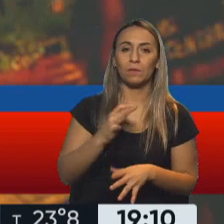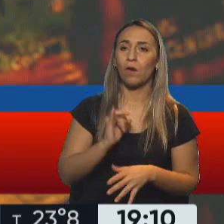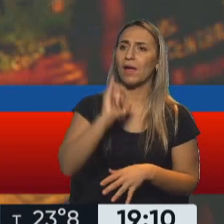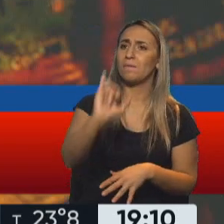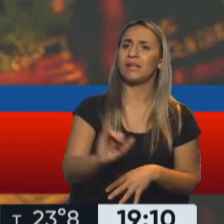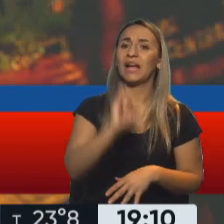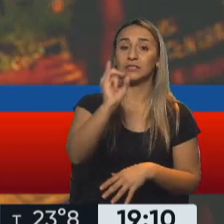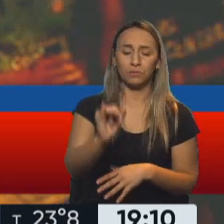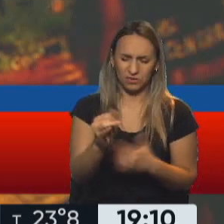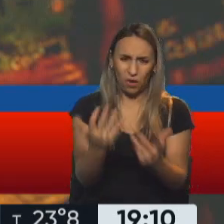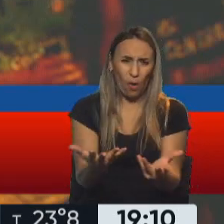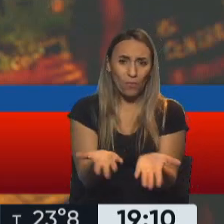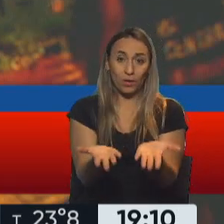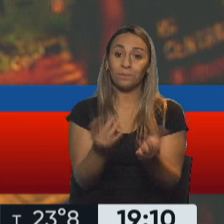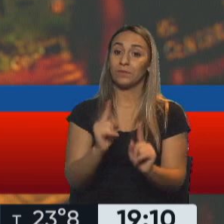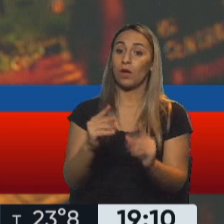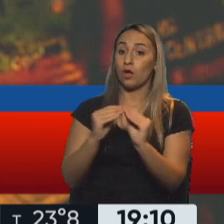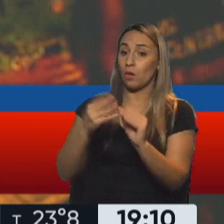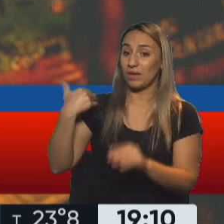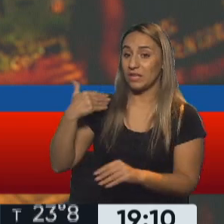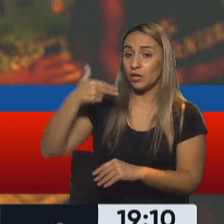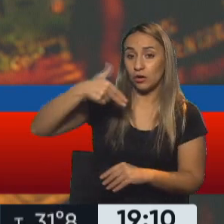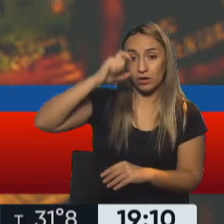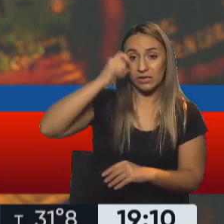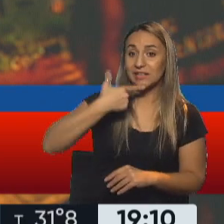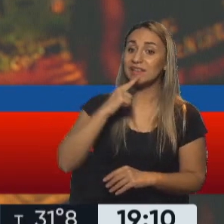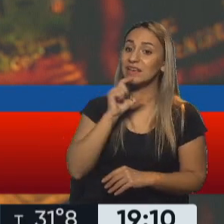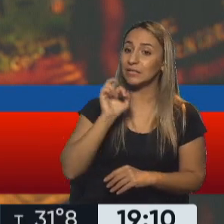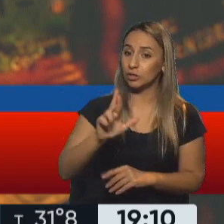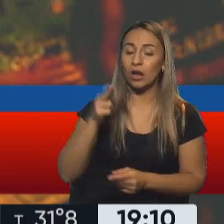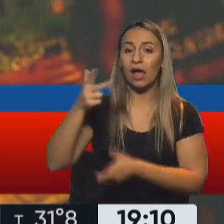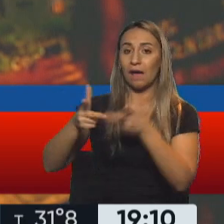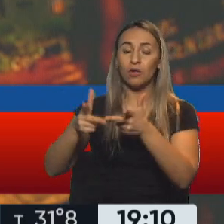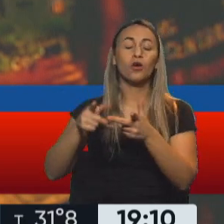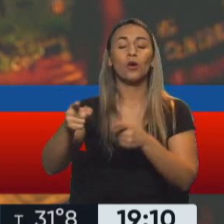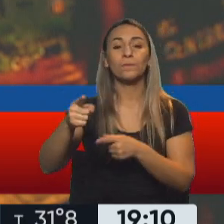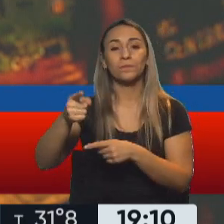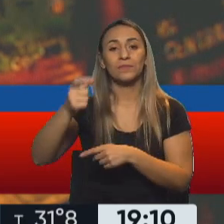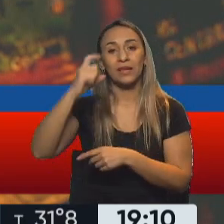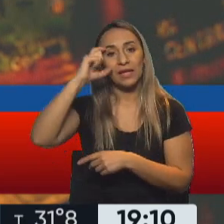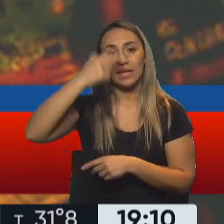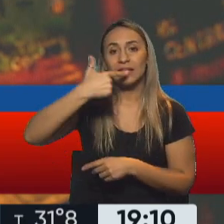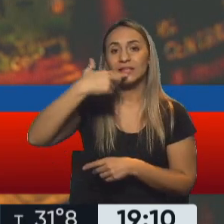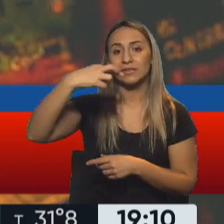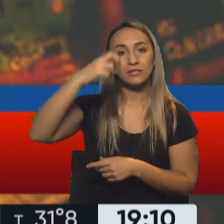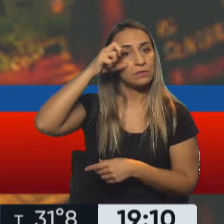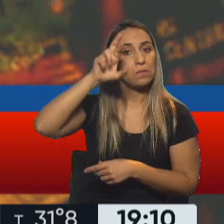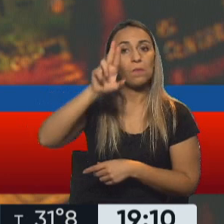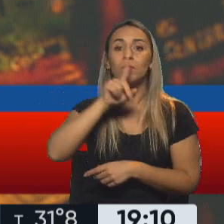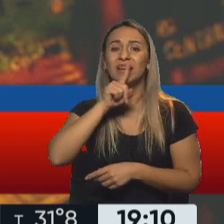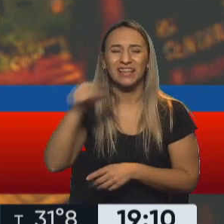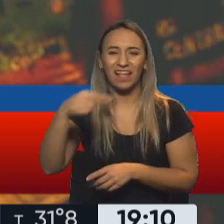país. Le ha sucedido hace poco a nuestro compañero Néstor Espósito, hablando en el Estudio de Desiguales con José Luis Espert, cuando dijo,